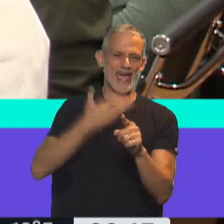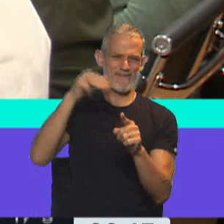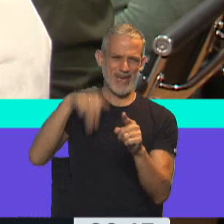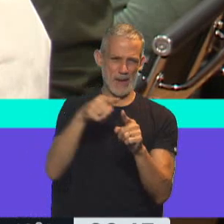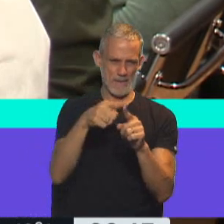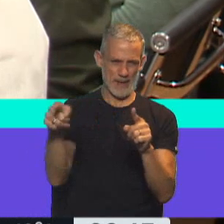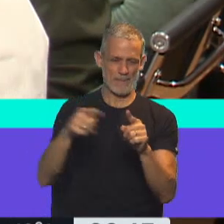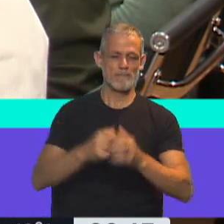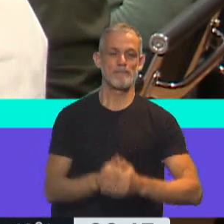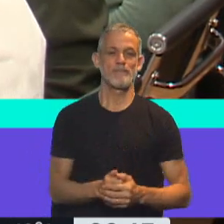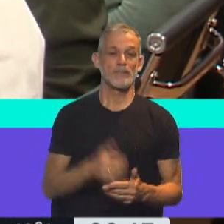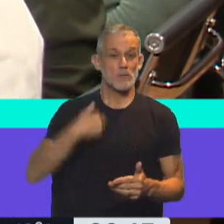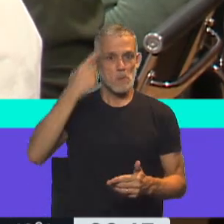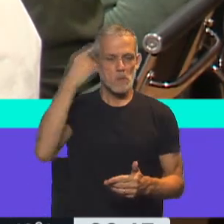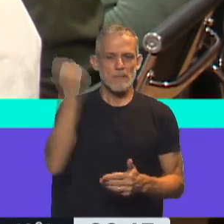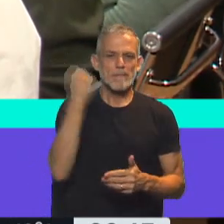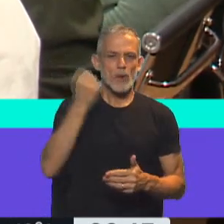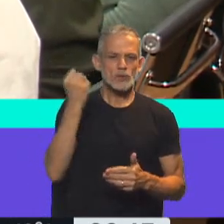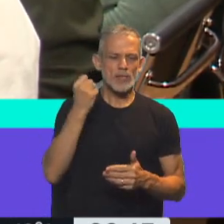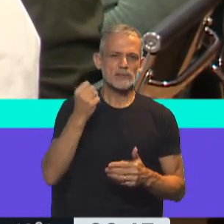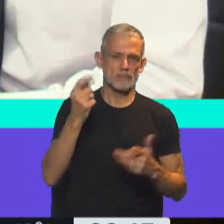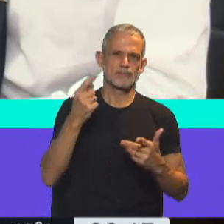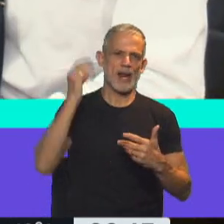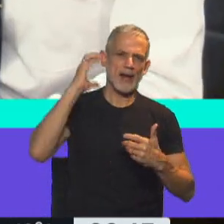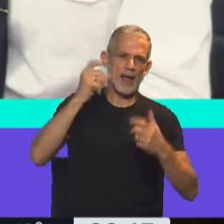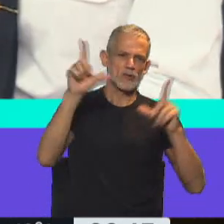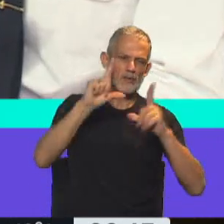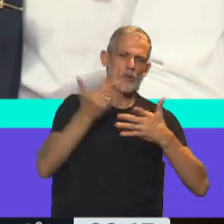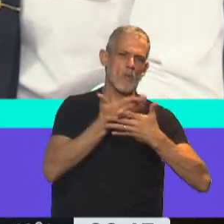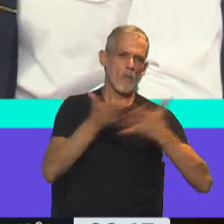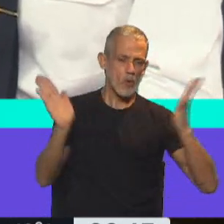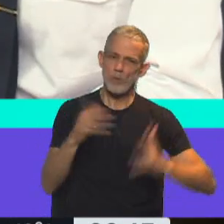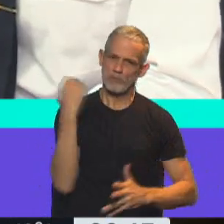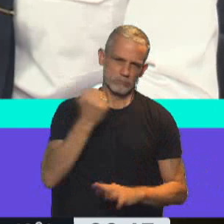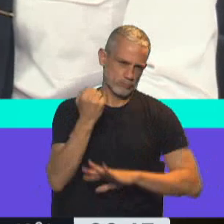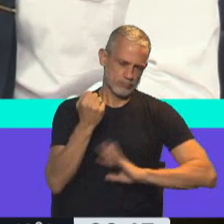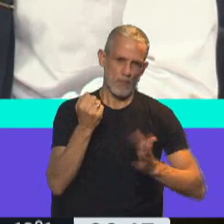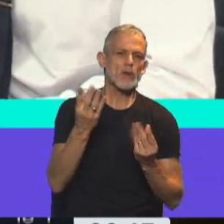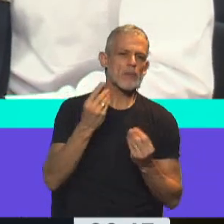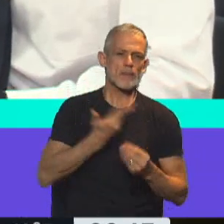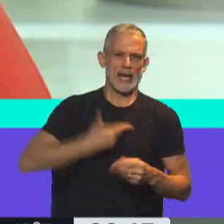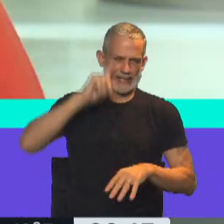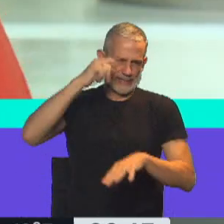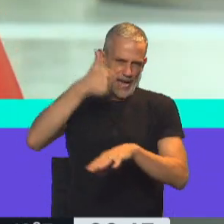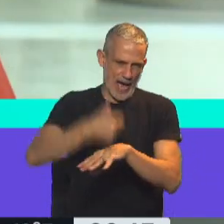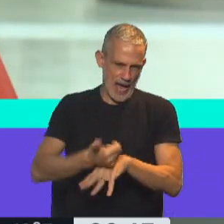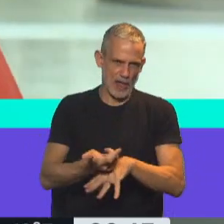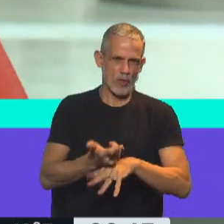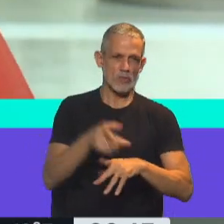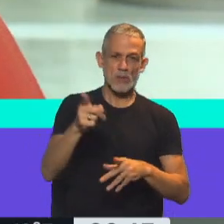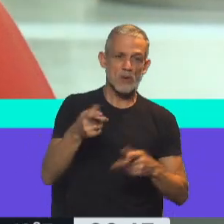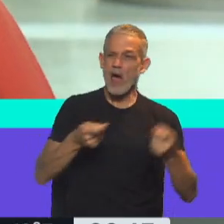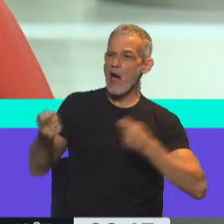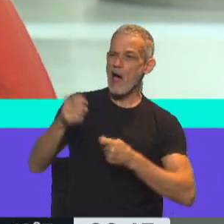FM. Yo creo que la importancia de los medios públicos es vital, es esencial para un Estado presente. Estamos donde no está el